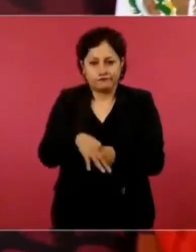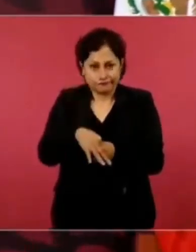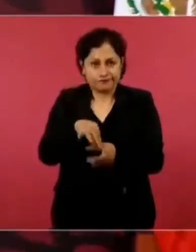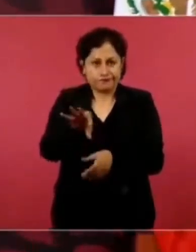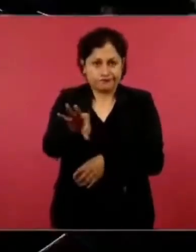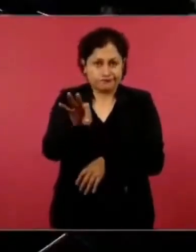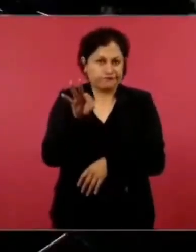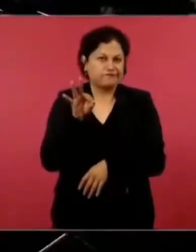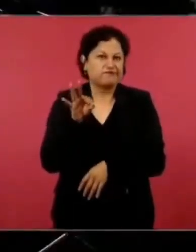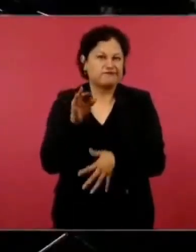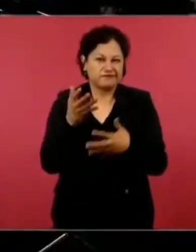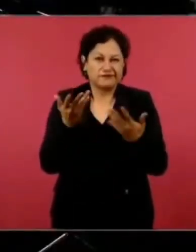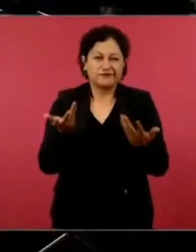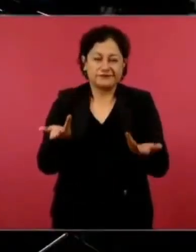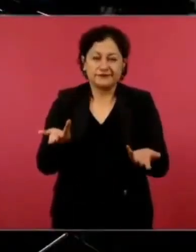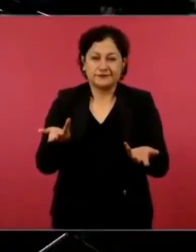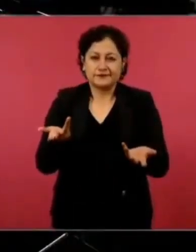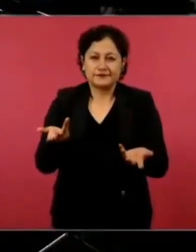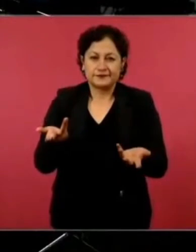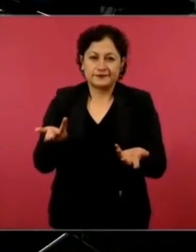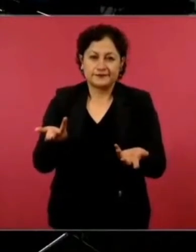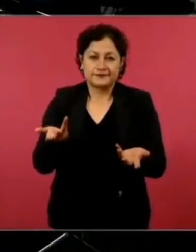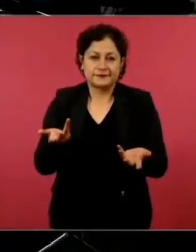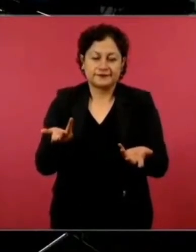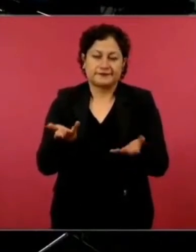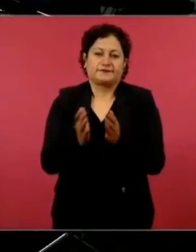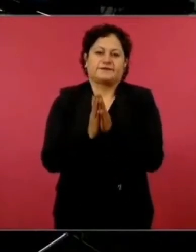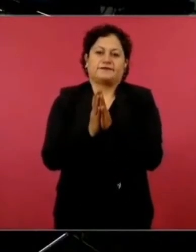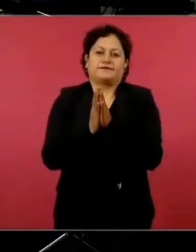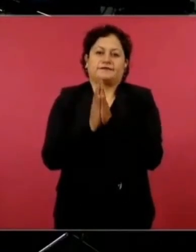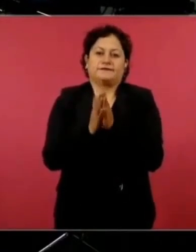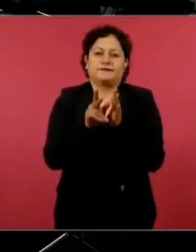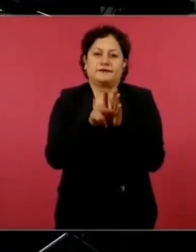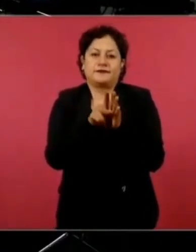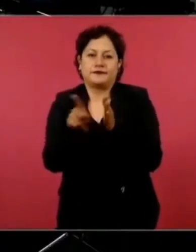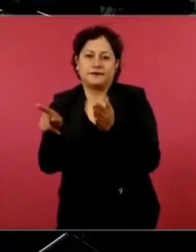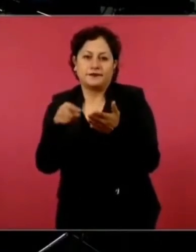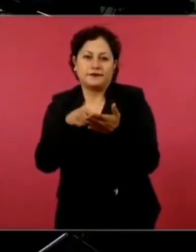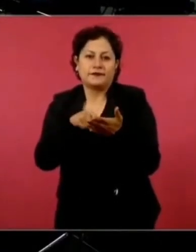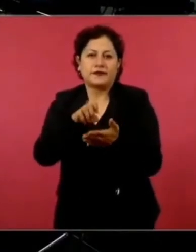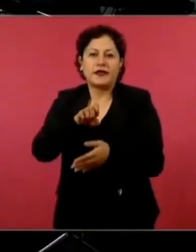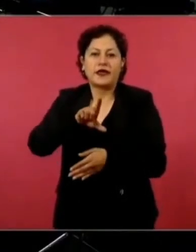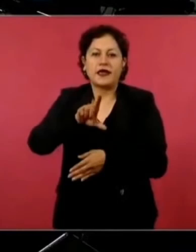que pues, ¿quién lee el Reforma?